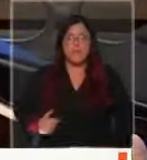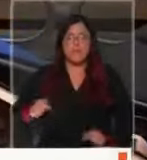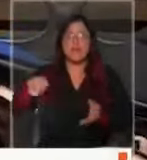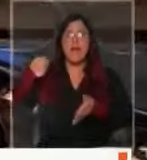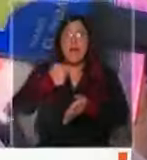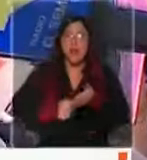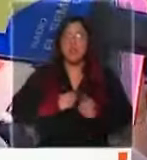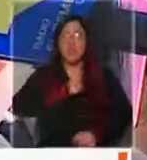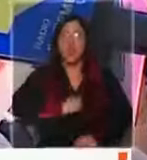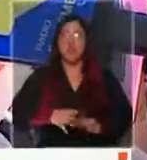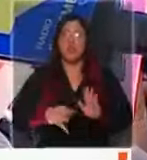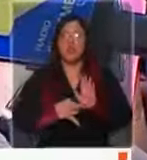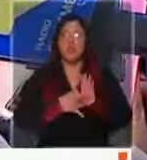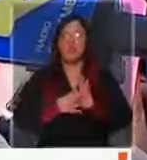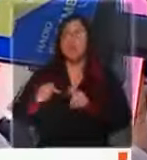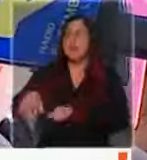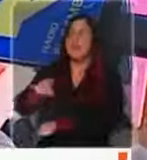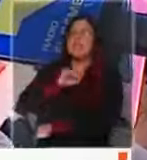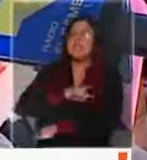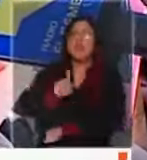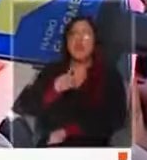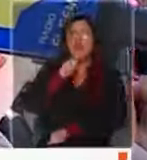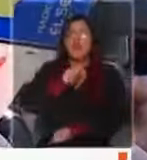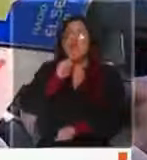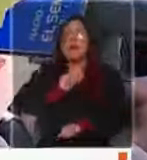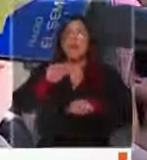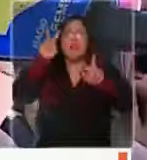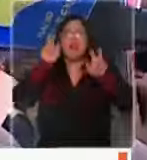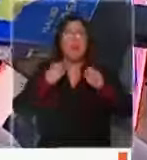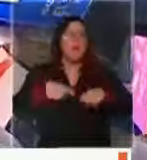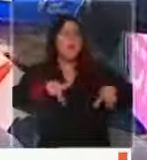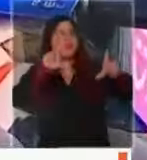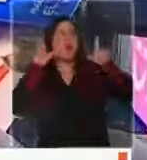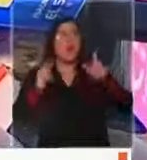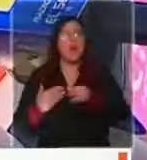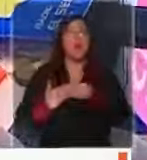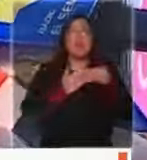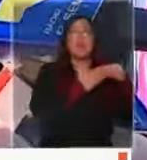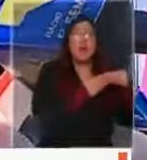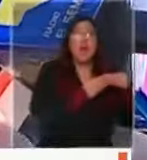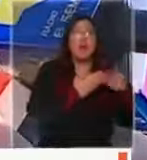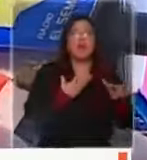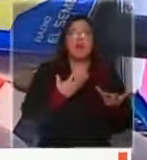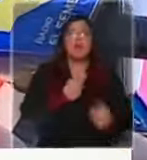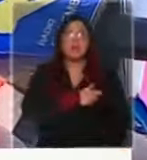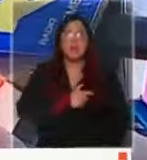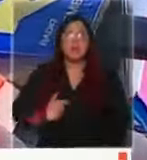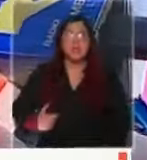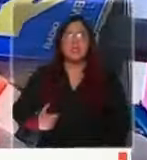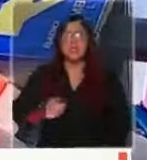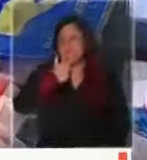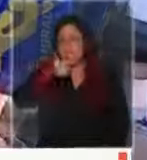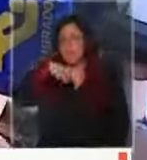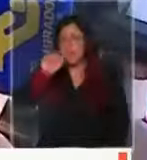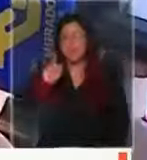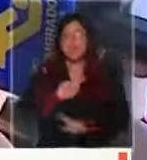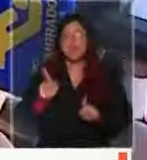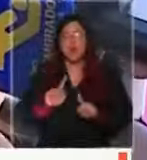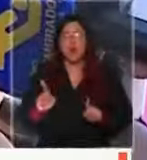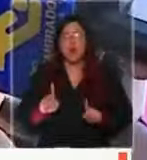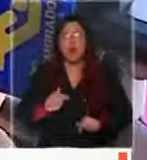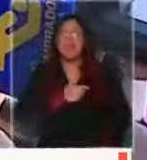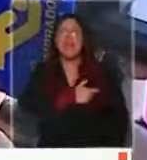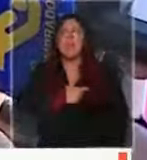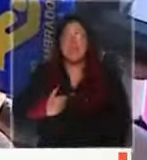con la delincuencia. En Chile no nos falta presencia, protagonismo, liderazgo del presidente Boric en materia de seguridad, en lo más mínimo. Presidentes